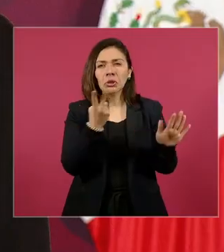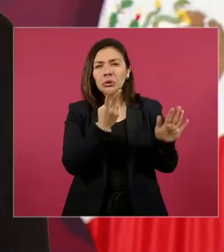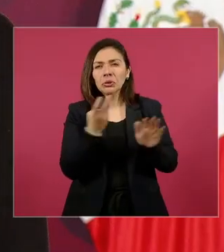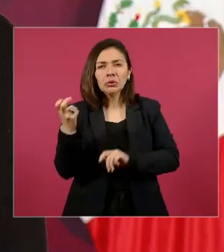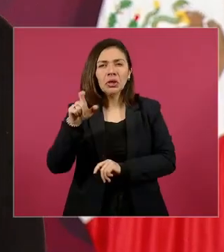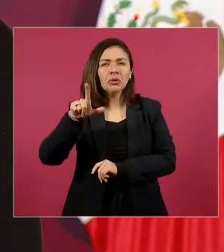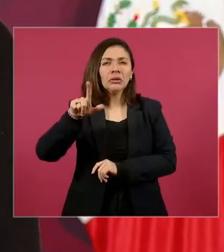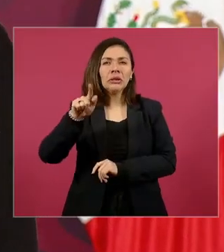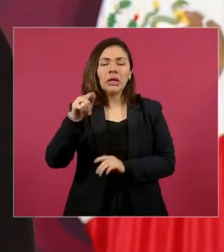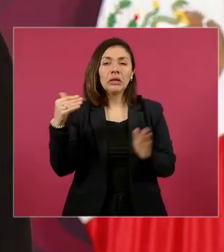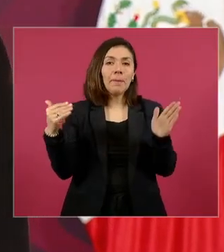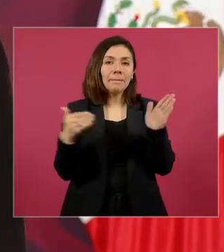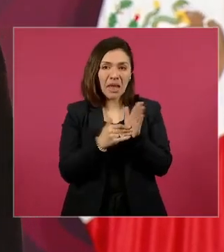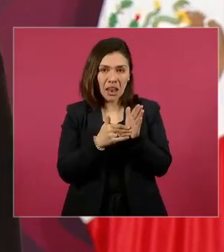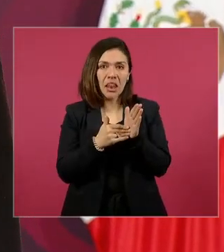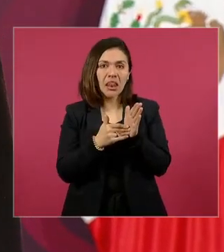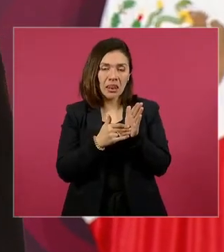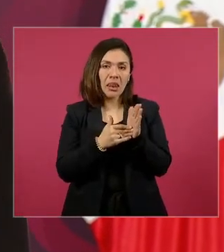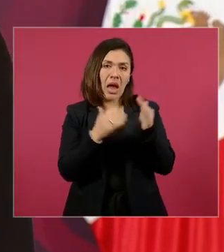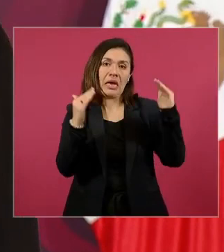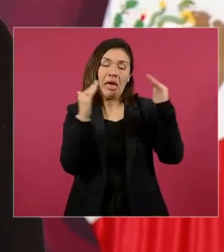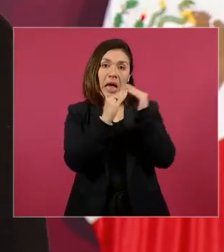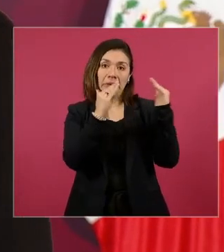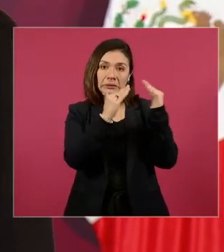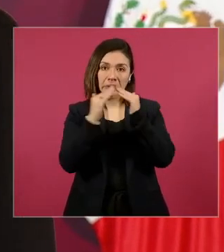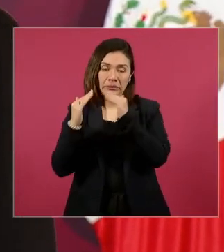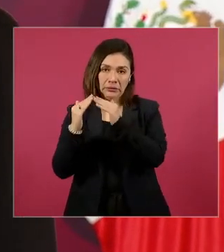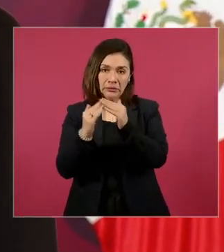270 mil hogares,